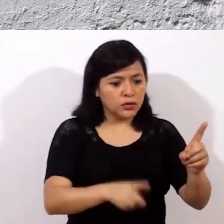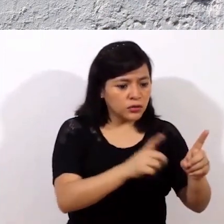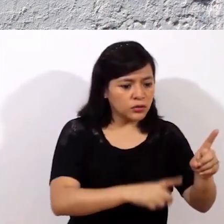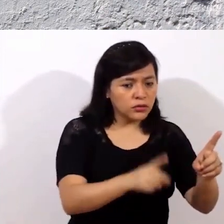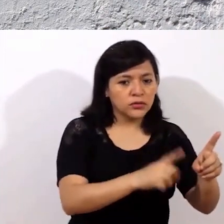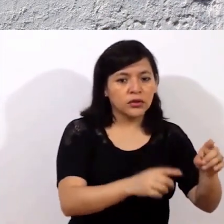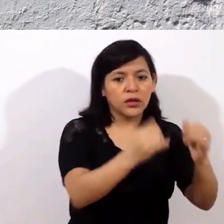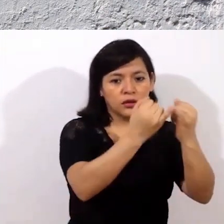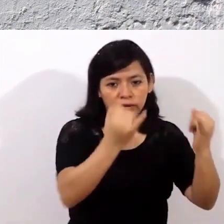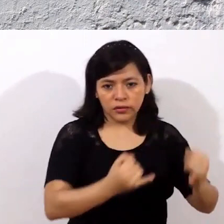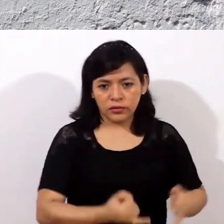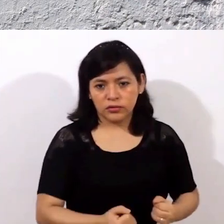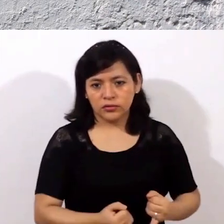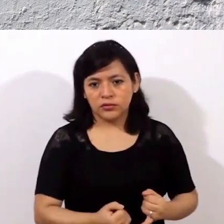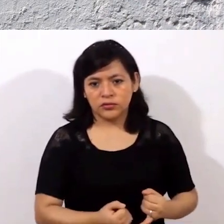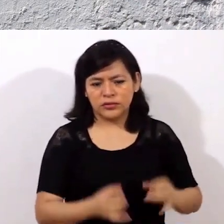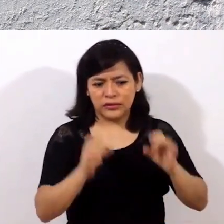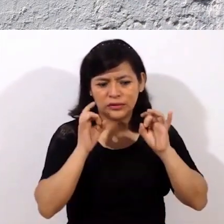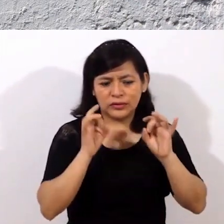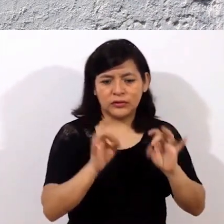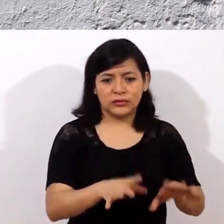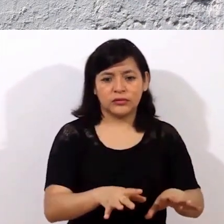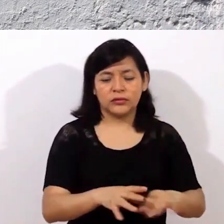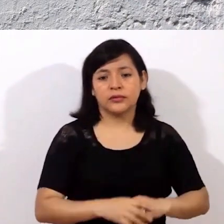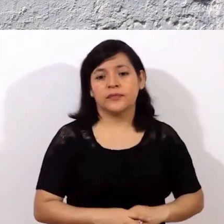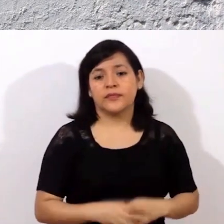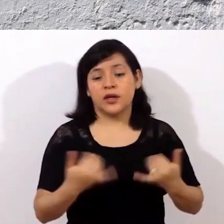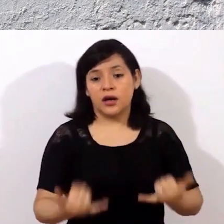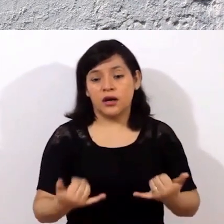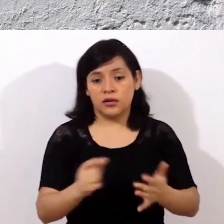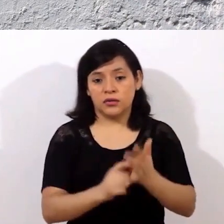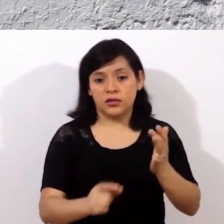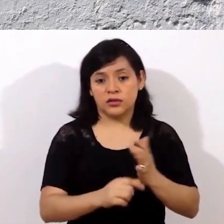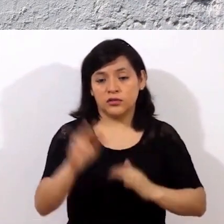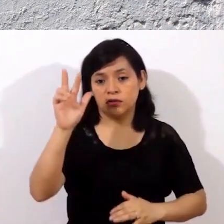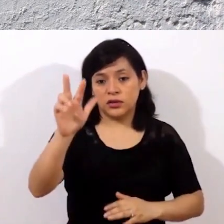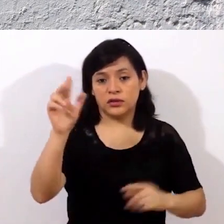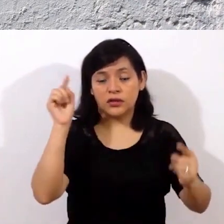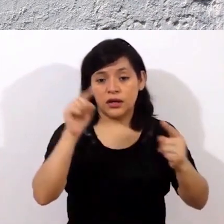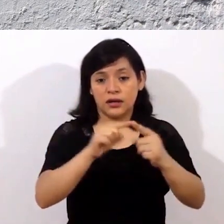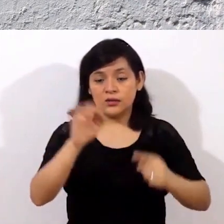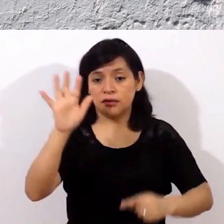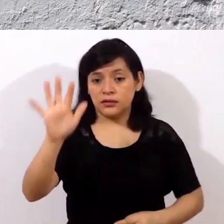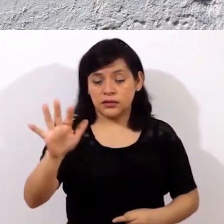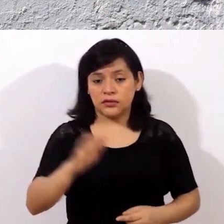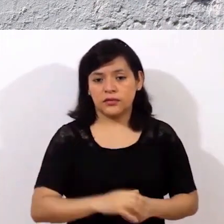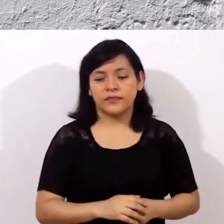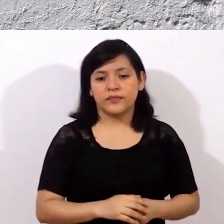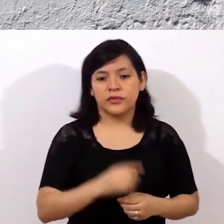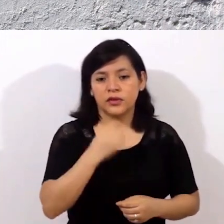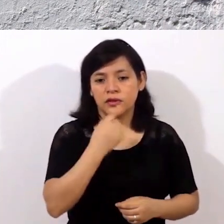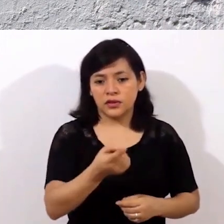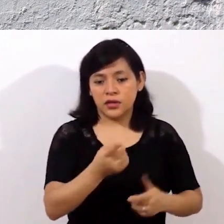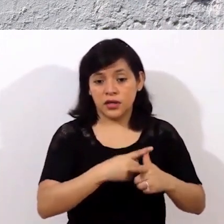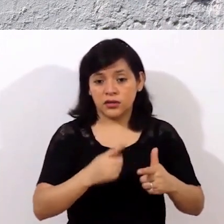se hacían también mucho más fuertes. Vayamos versículos 3 al 5. Por lo cual